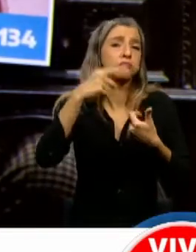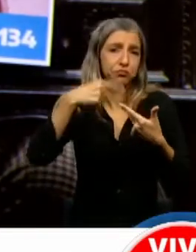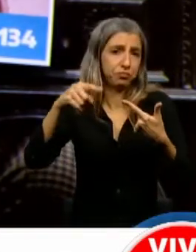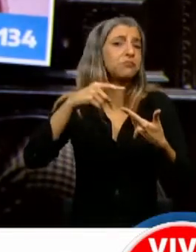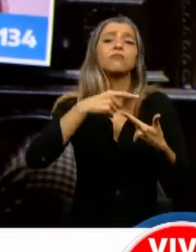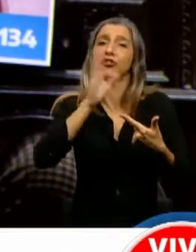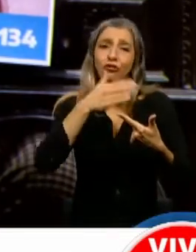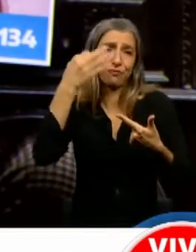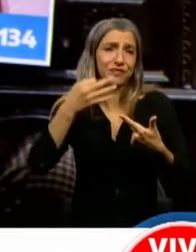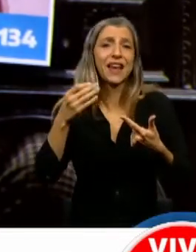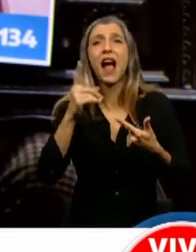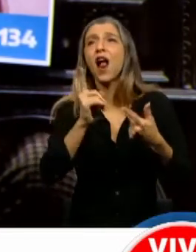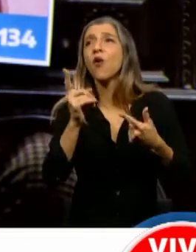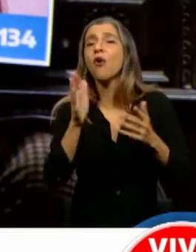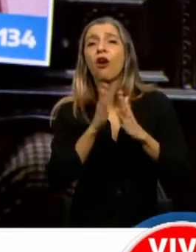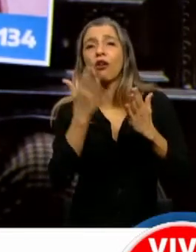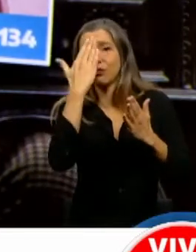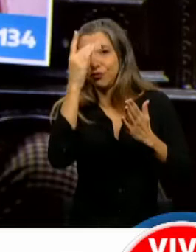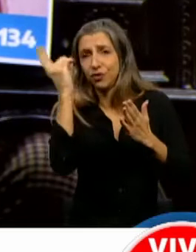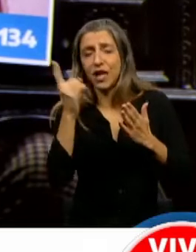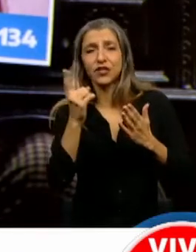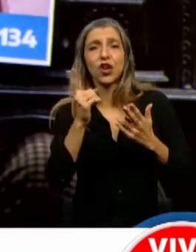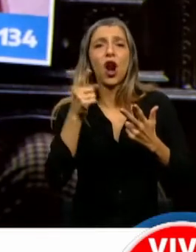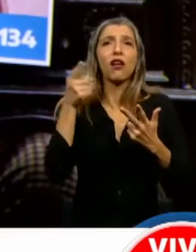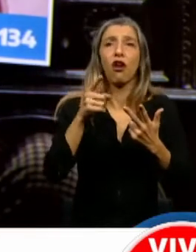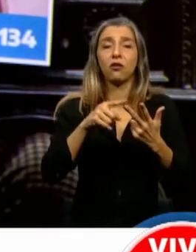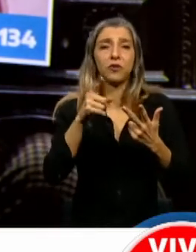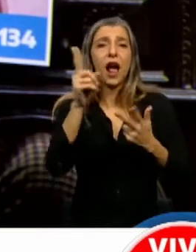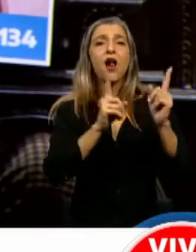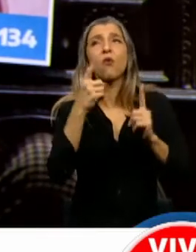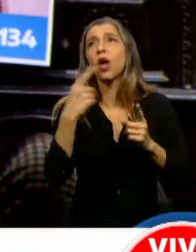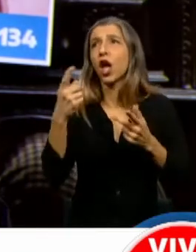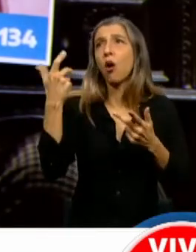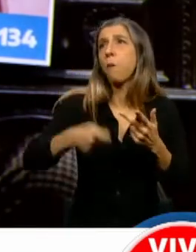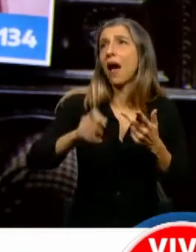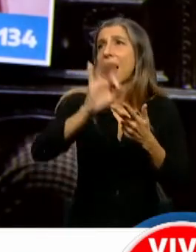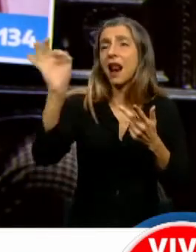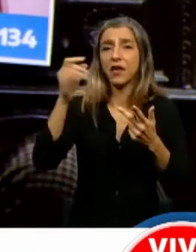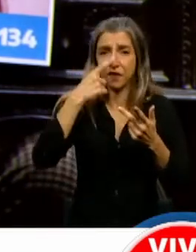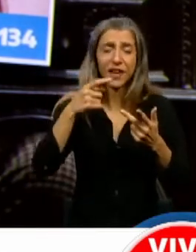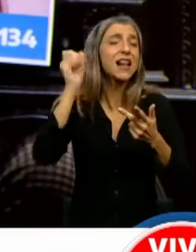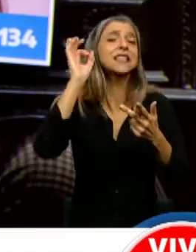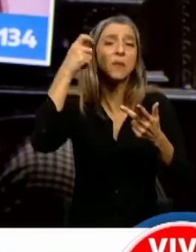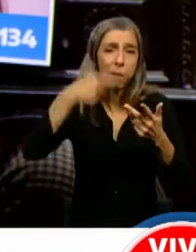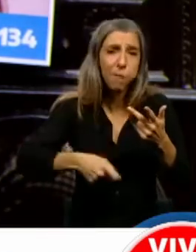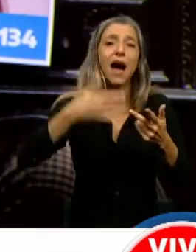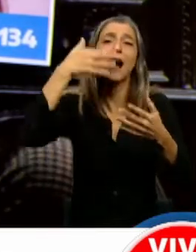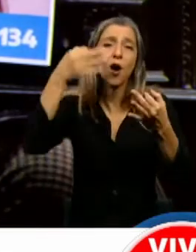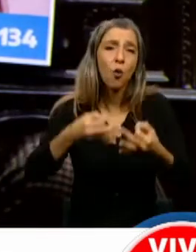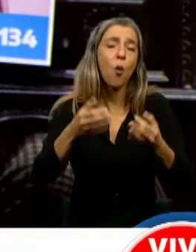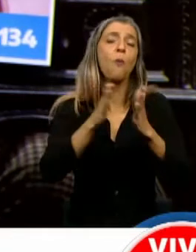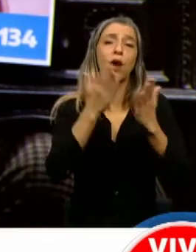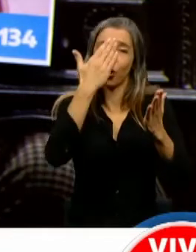su constitucionalidad, nadie lo va a pagar, lo pagaron. Finalmente la recaudación está y en definitiva la